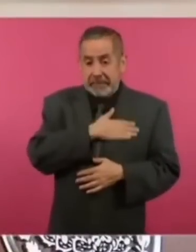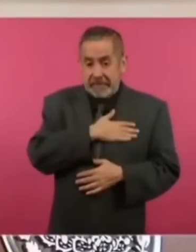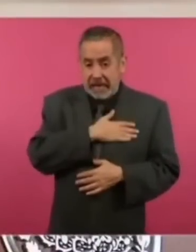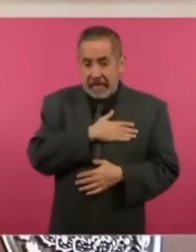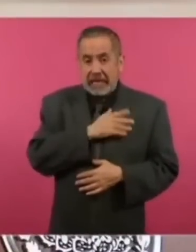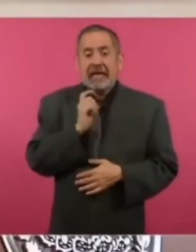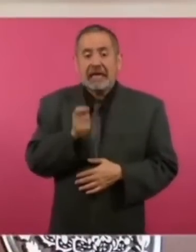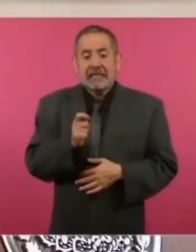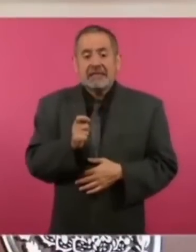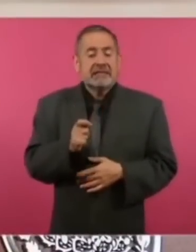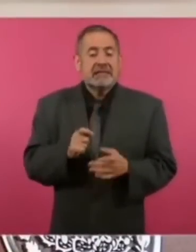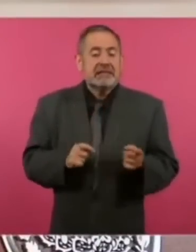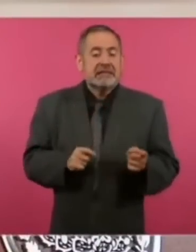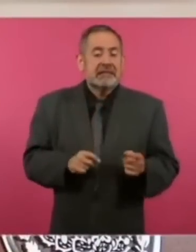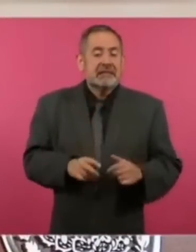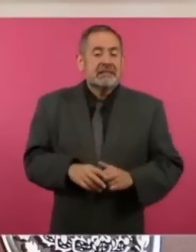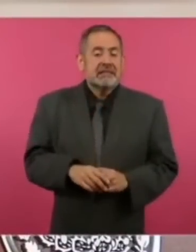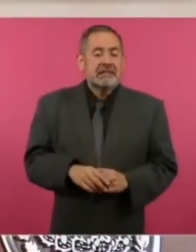hay menos